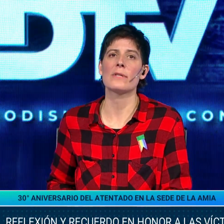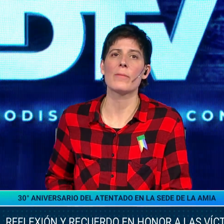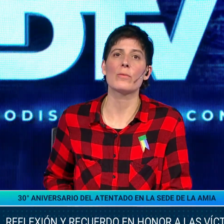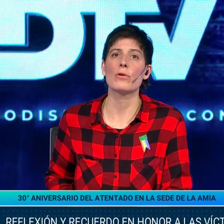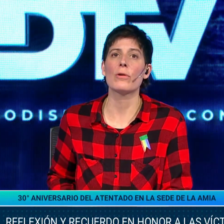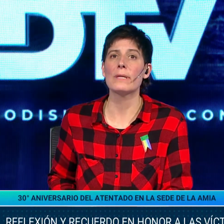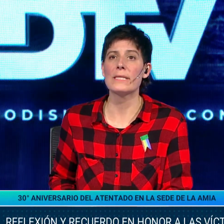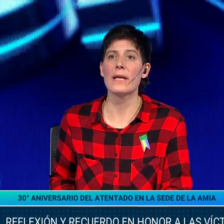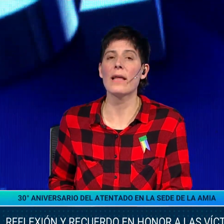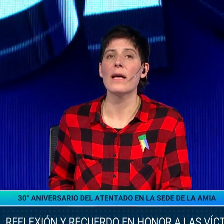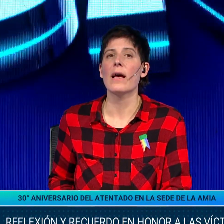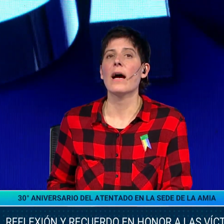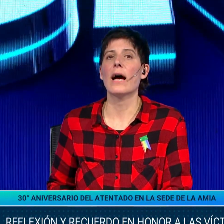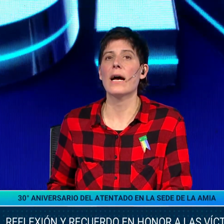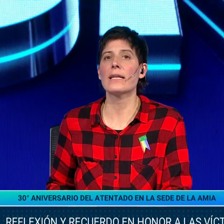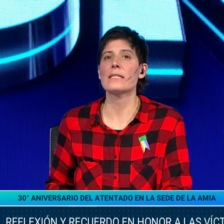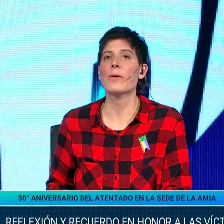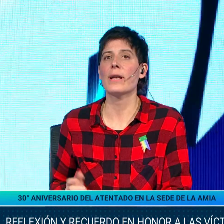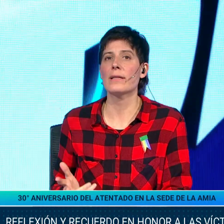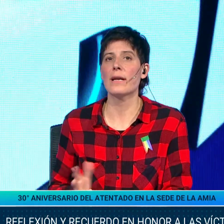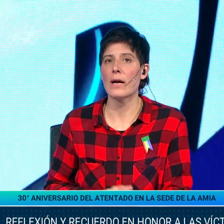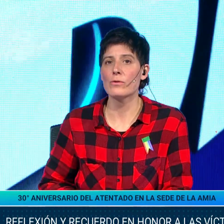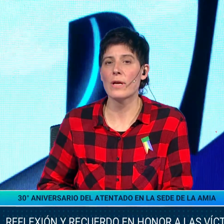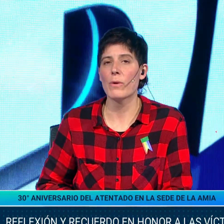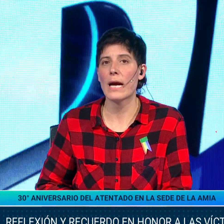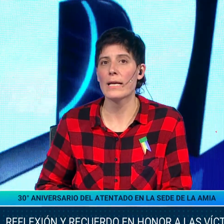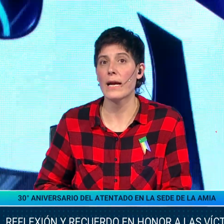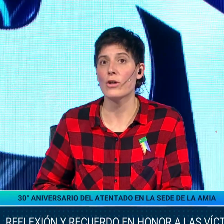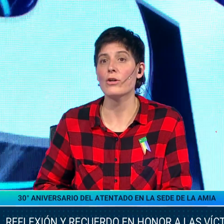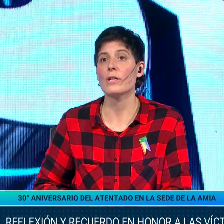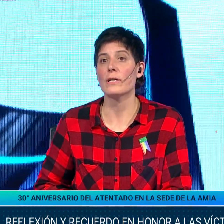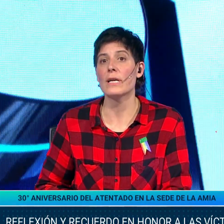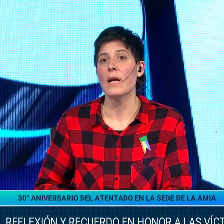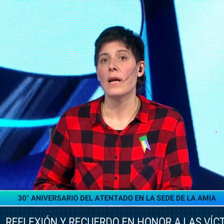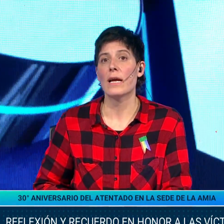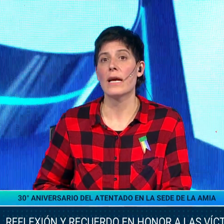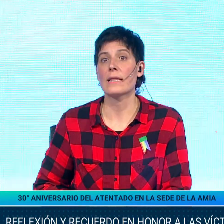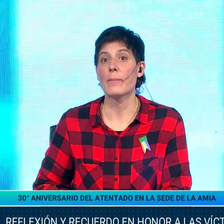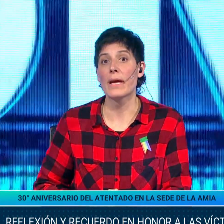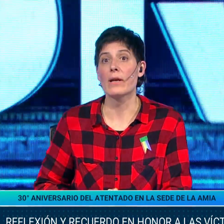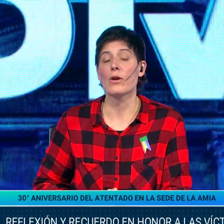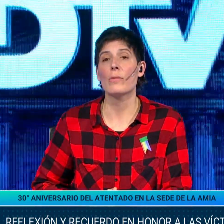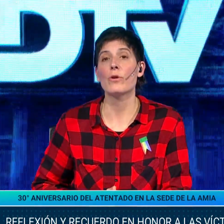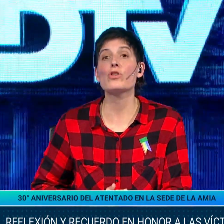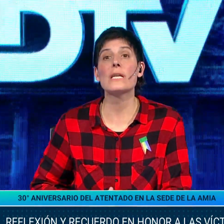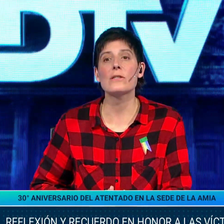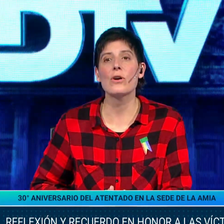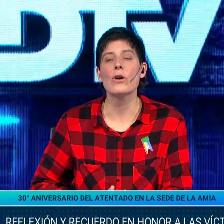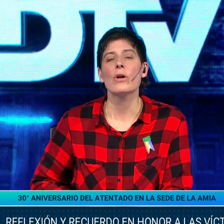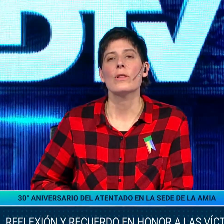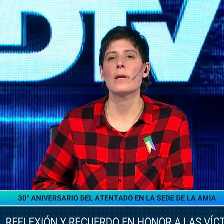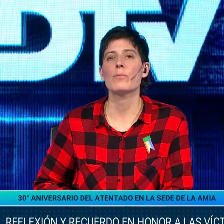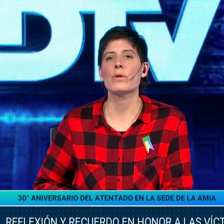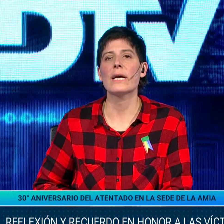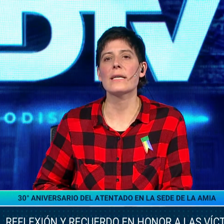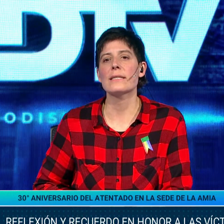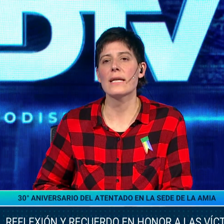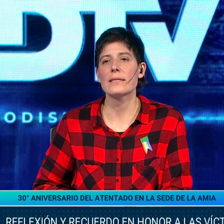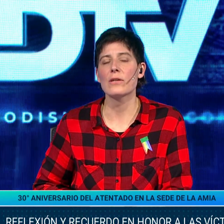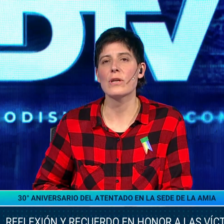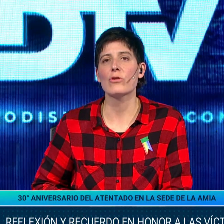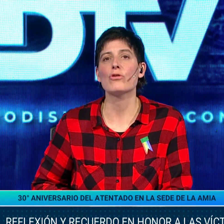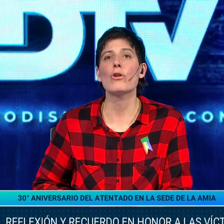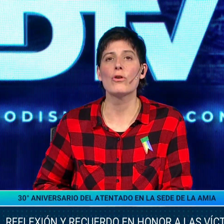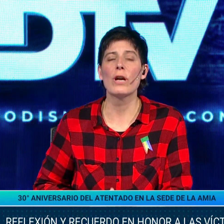del enjuiciamiento por complicidad a quien lleva adelante la causa, el juez Galeano, y también, ¿no?, el proceso de impunidad